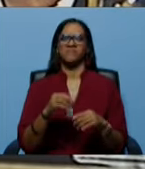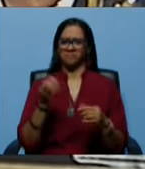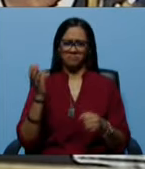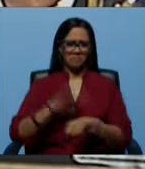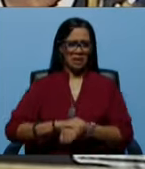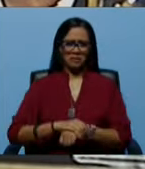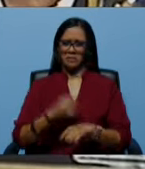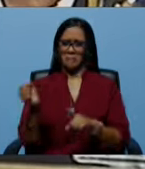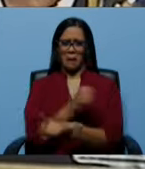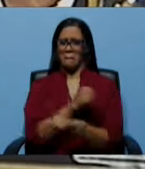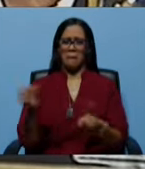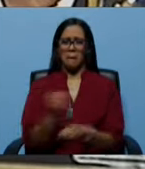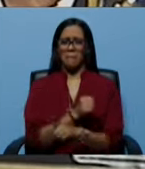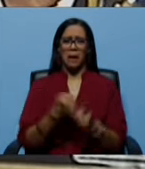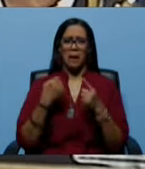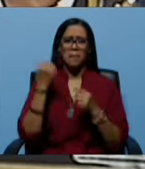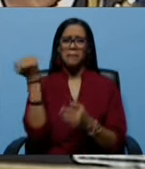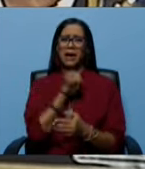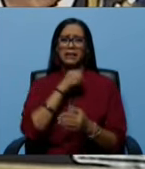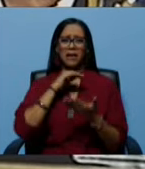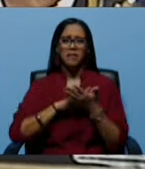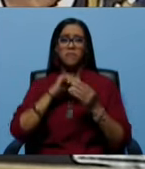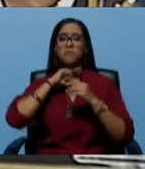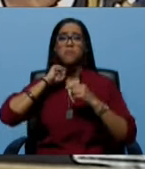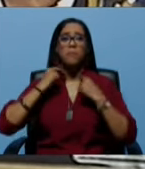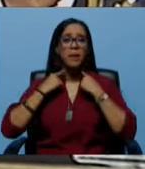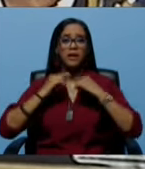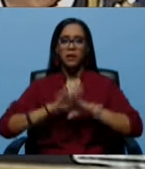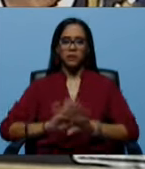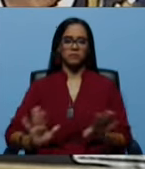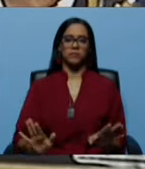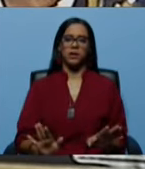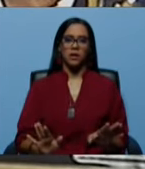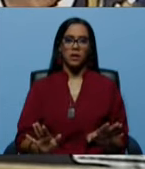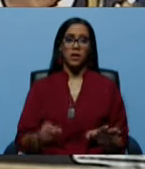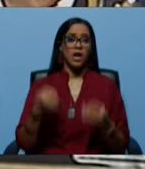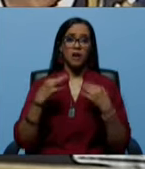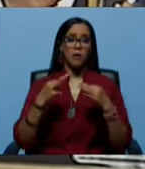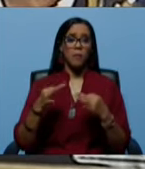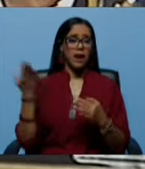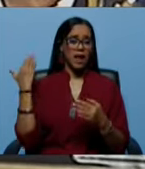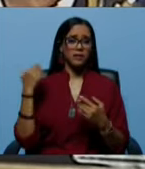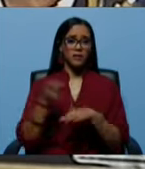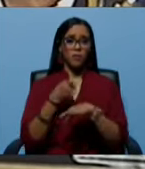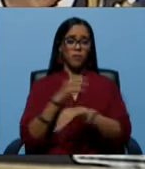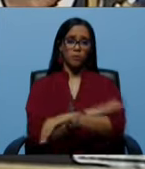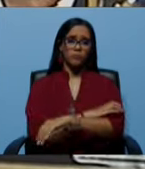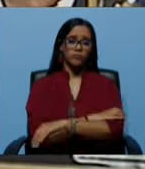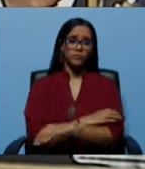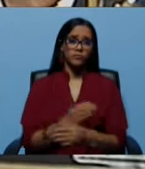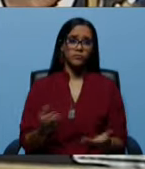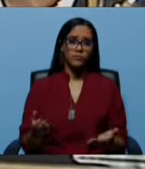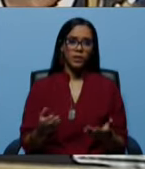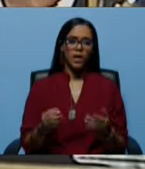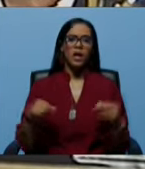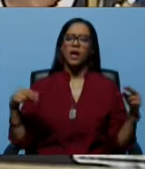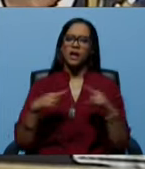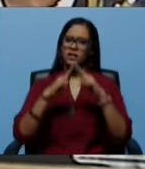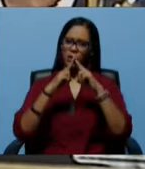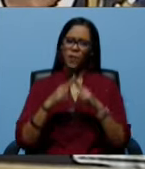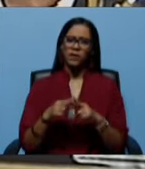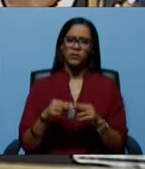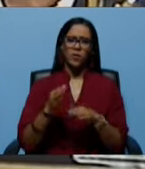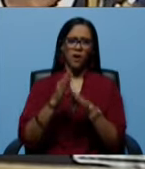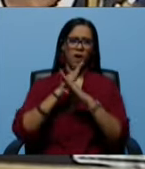Claro, nosotros no le decíamos fascismo en ese momento. Yo lo comentaba en estos días, creo que fue en el encuentro antifascista.